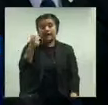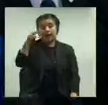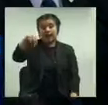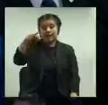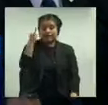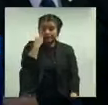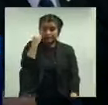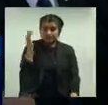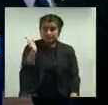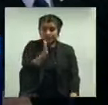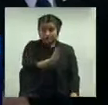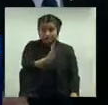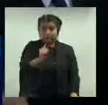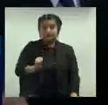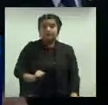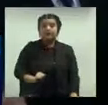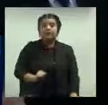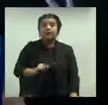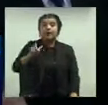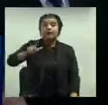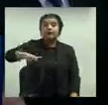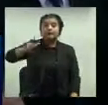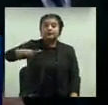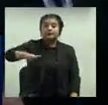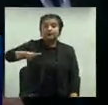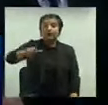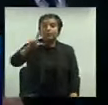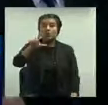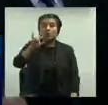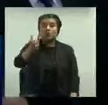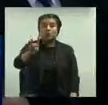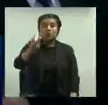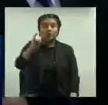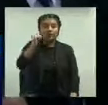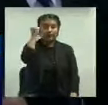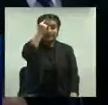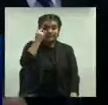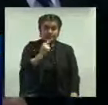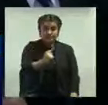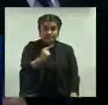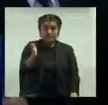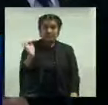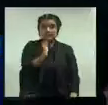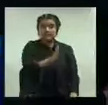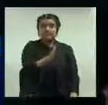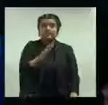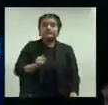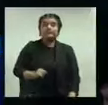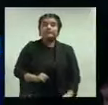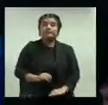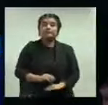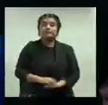Betsabé Sánchez Tobar. Licenciado Luis Guillermo Velázquez Pérez.